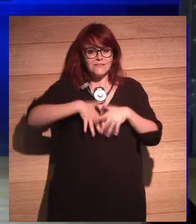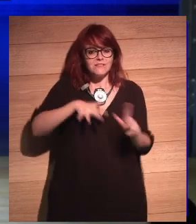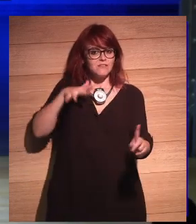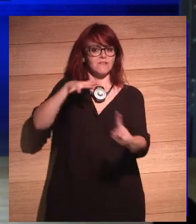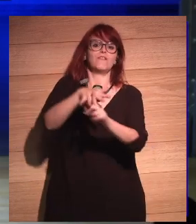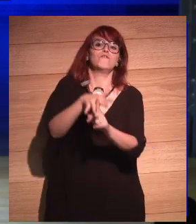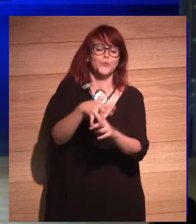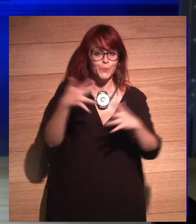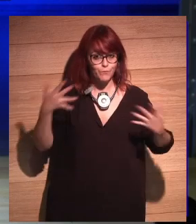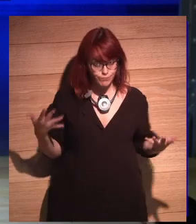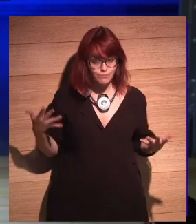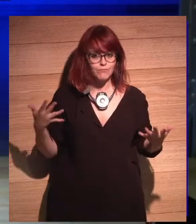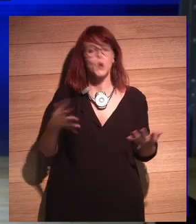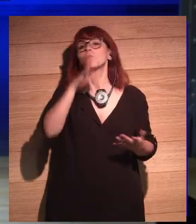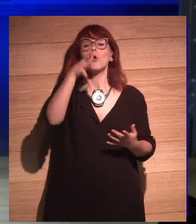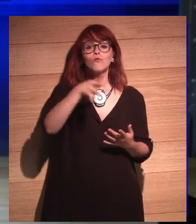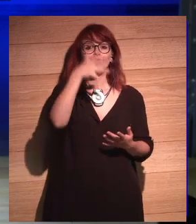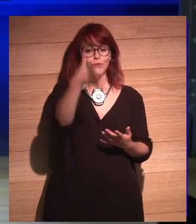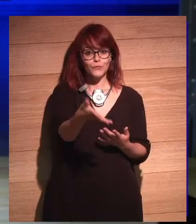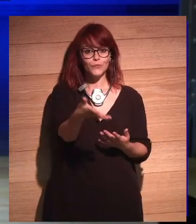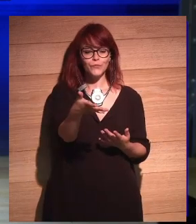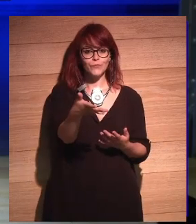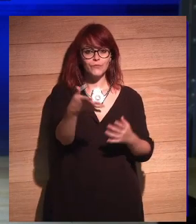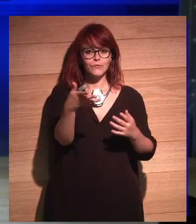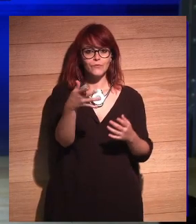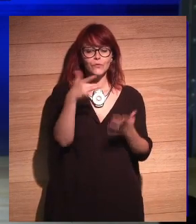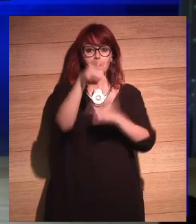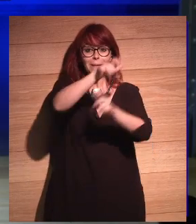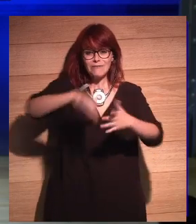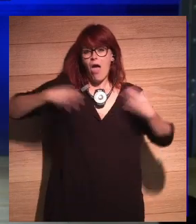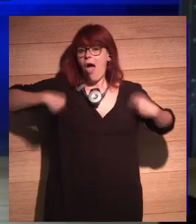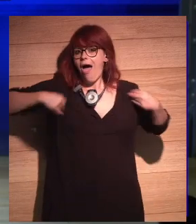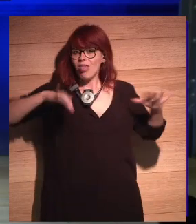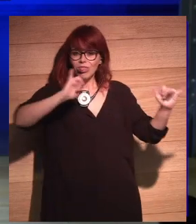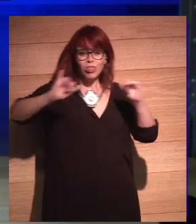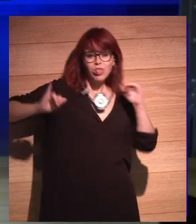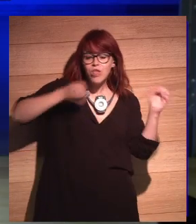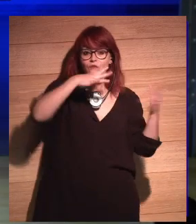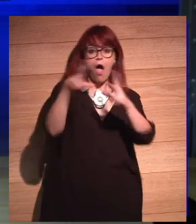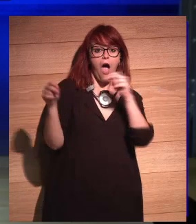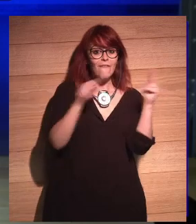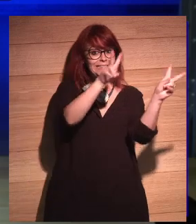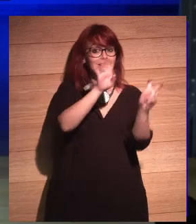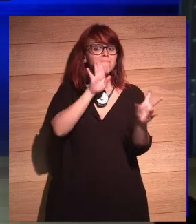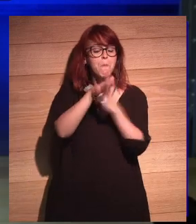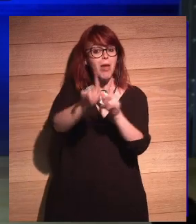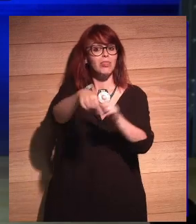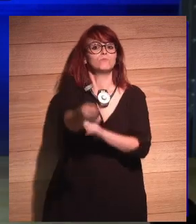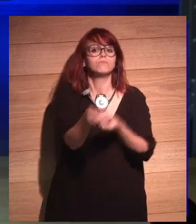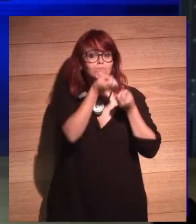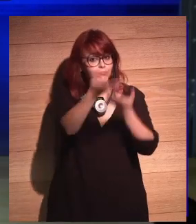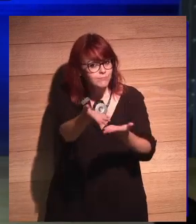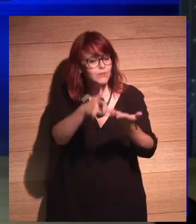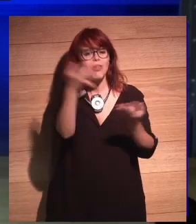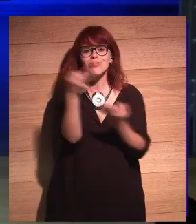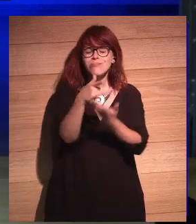motivo por el que la gente se lo pasa muy bien y hablan sobre ello es que, bueno, hay que